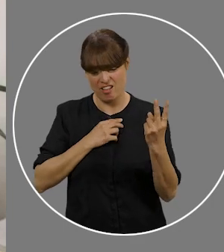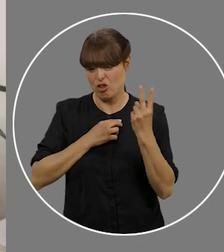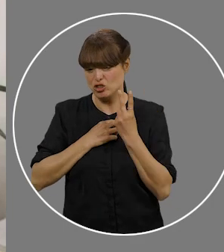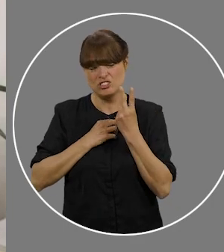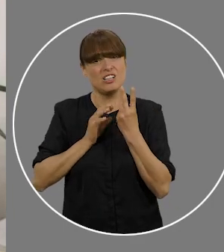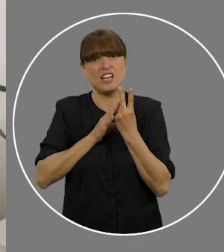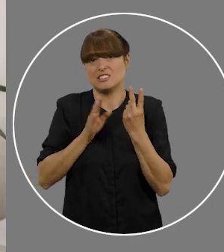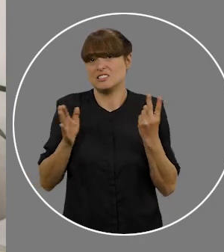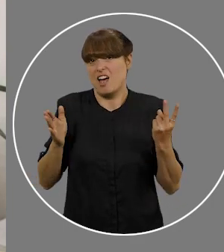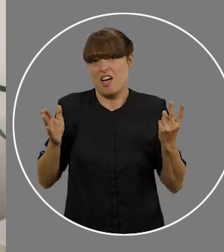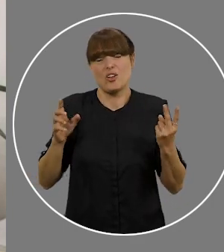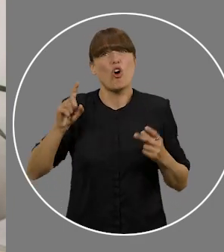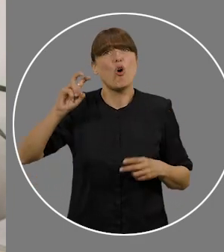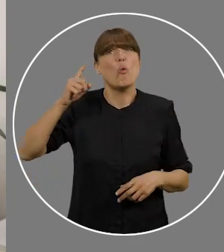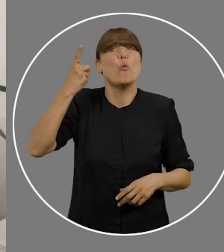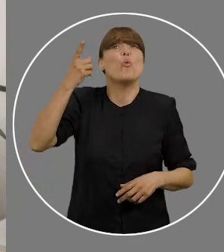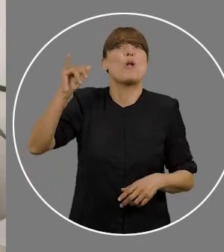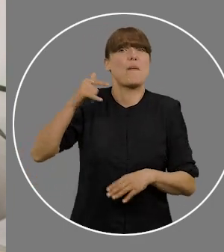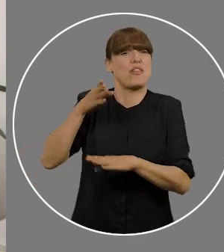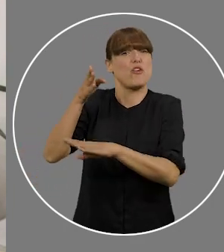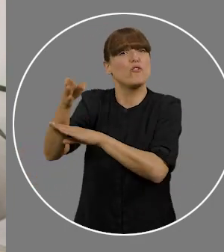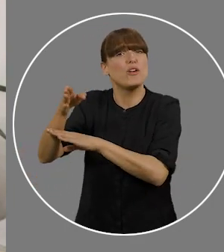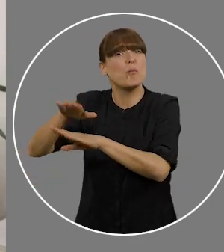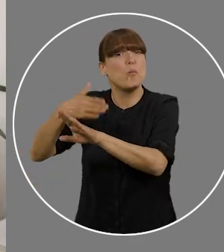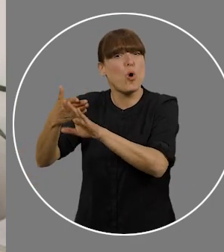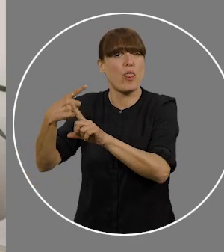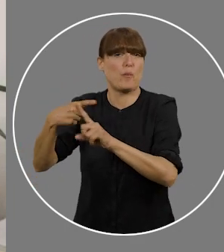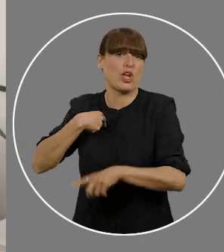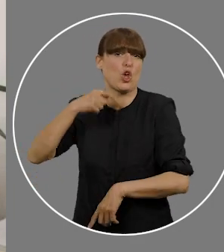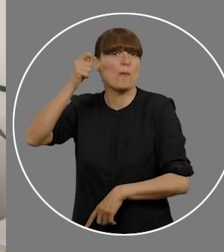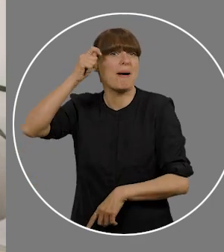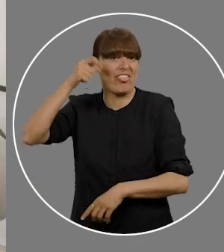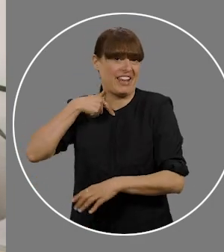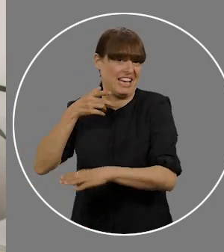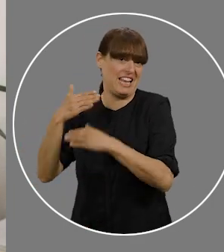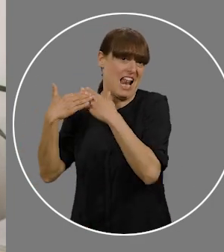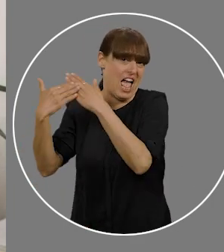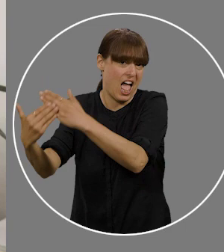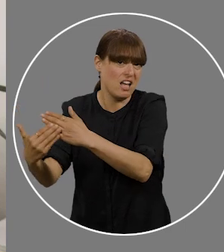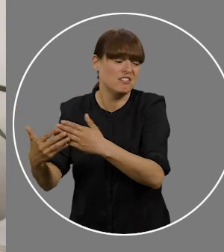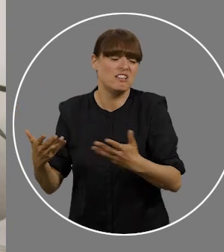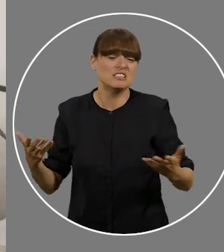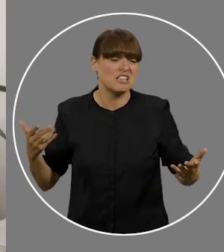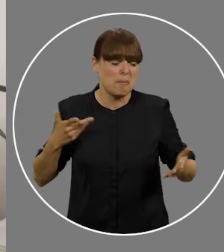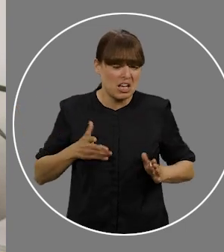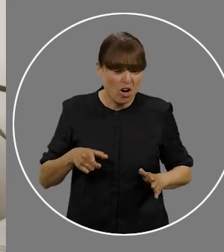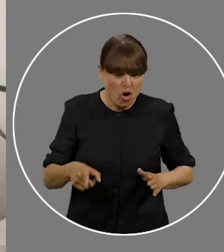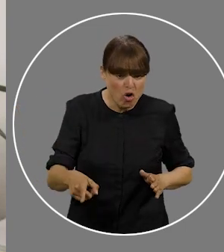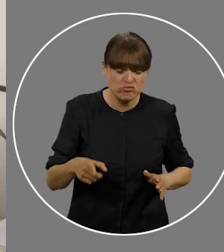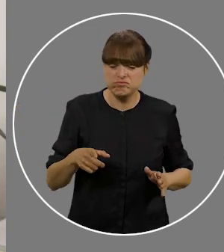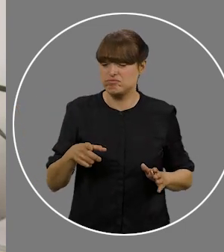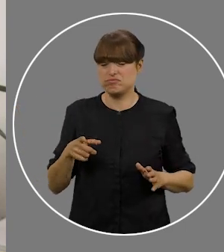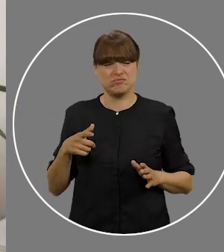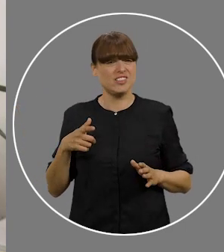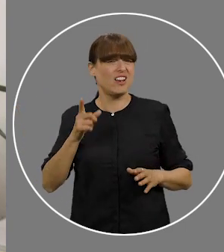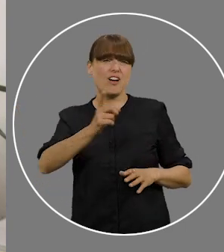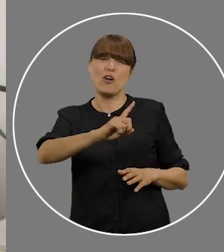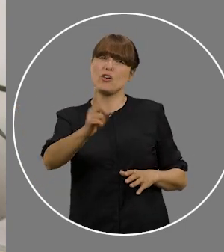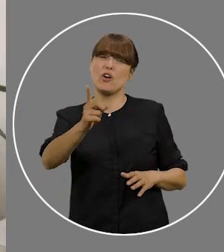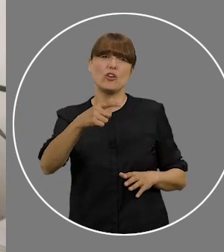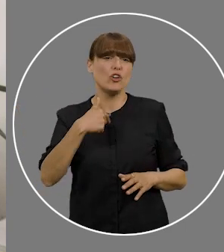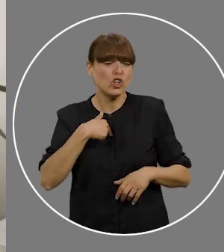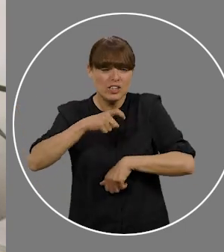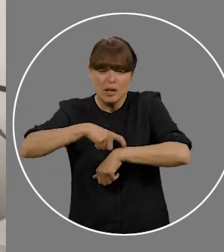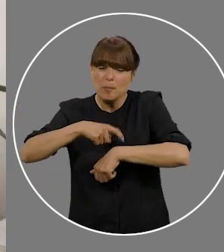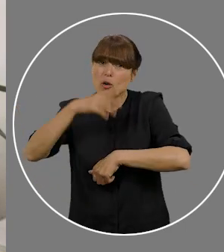madre. Y aquella pues fui yo porque era la madrina. Y mi hijo lo bautizó ella y fue ella. Pero